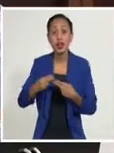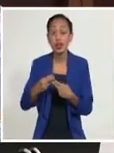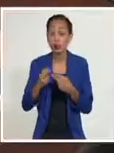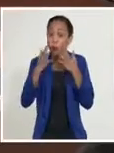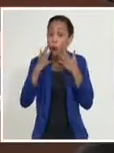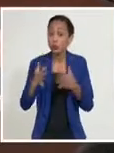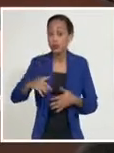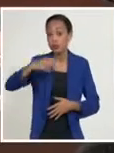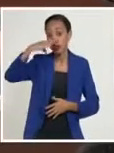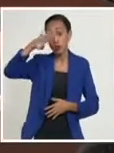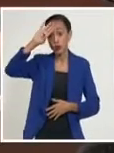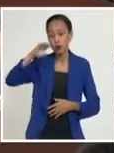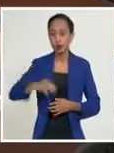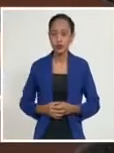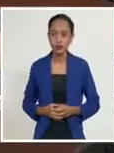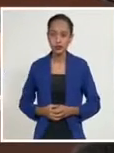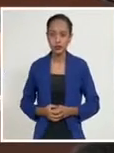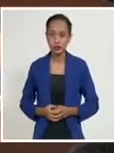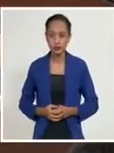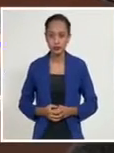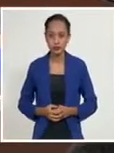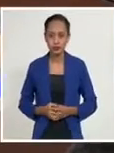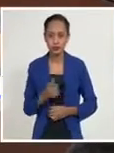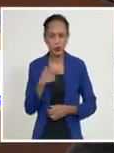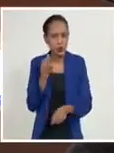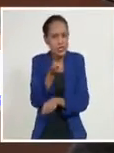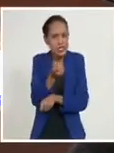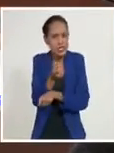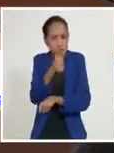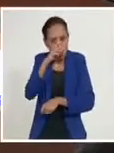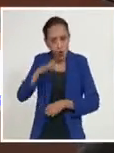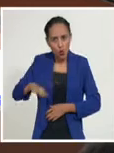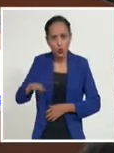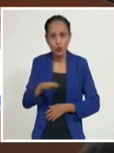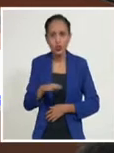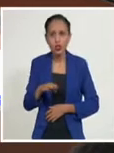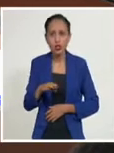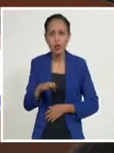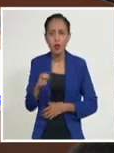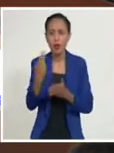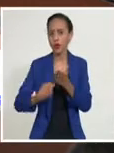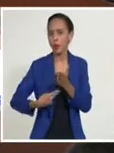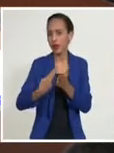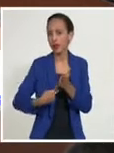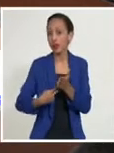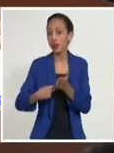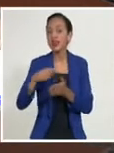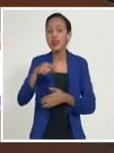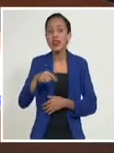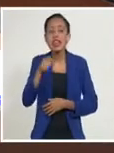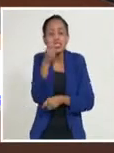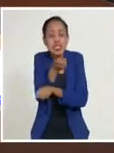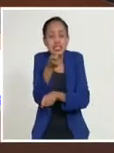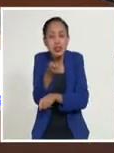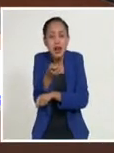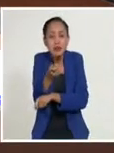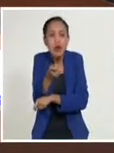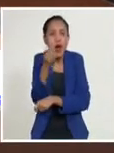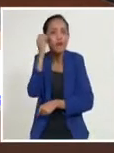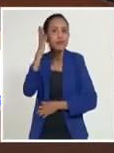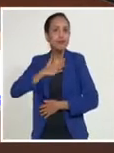te enseñamos los niños no no a la práctica a crear a decir lo que llevan por